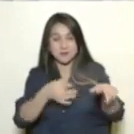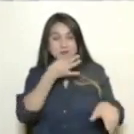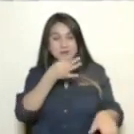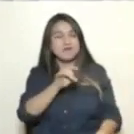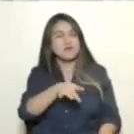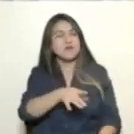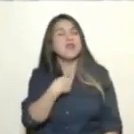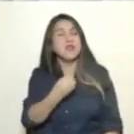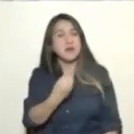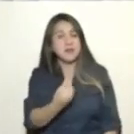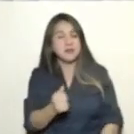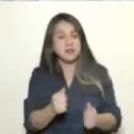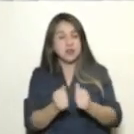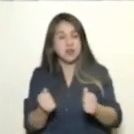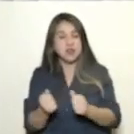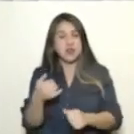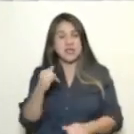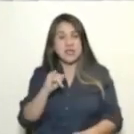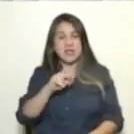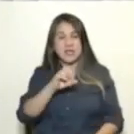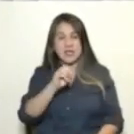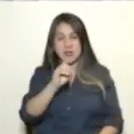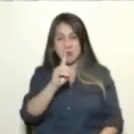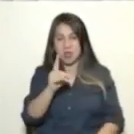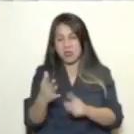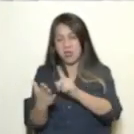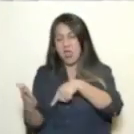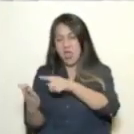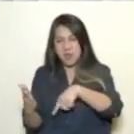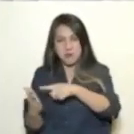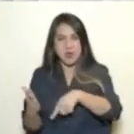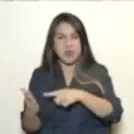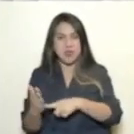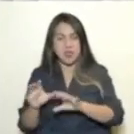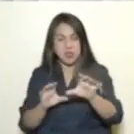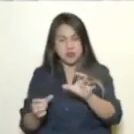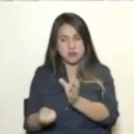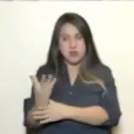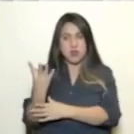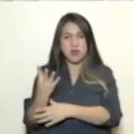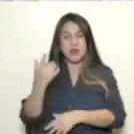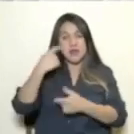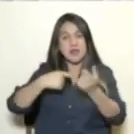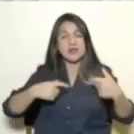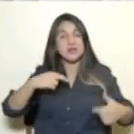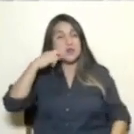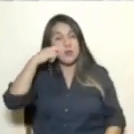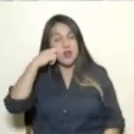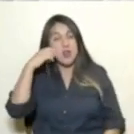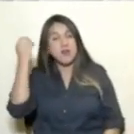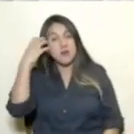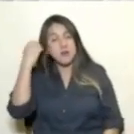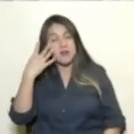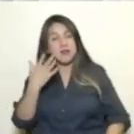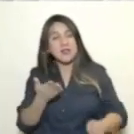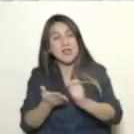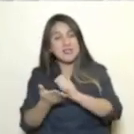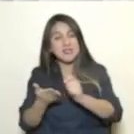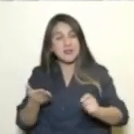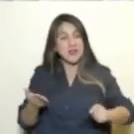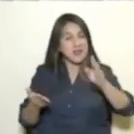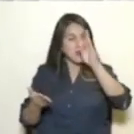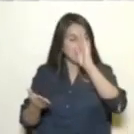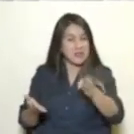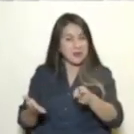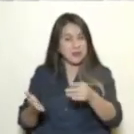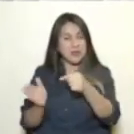ahora, con el iPad y todas estas cosas, el ser humano va a aprender a escribir directamente